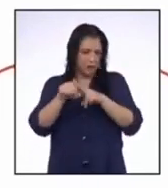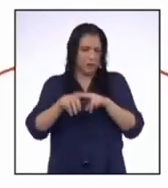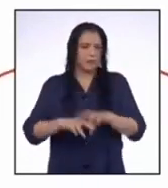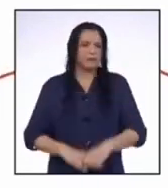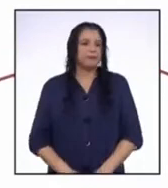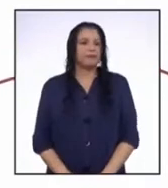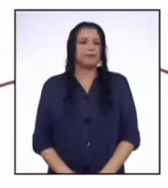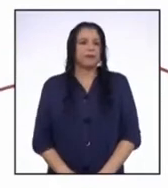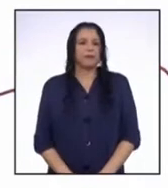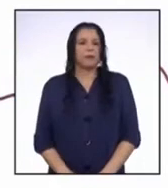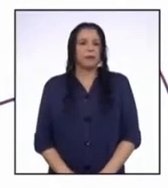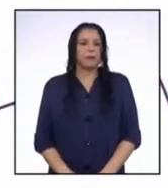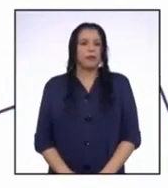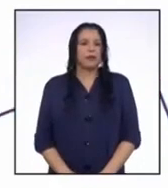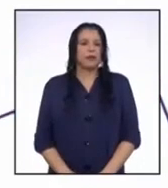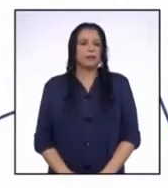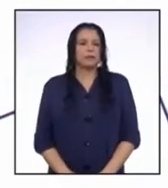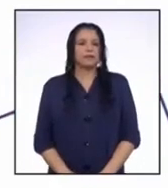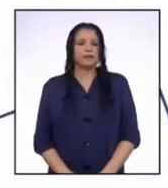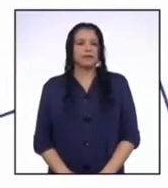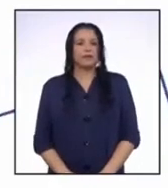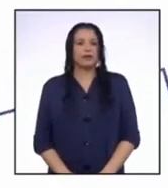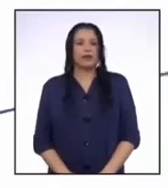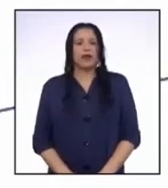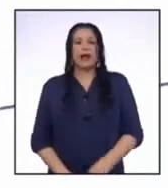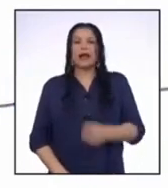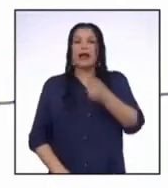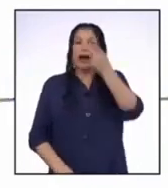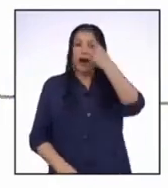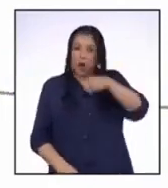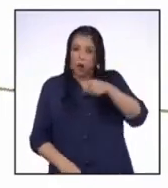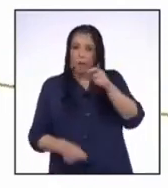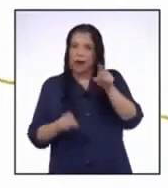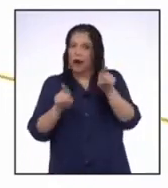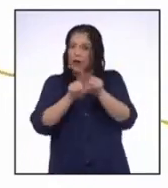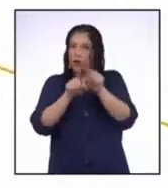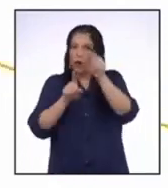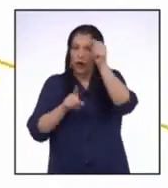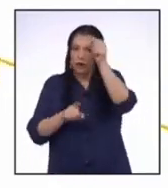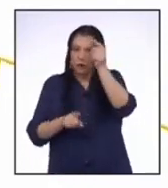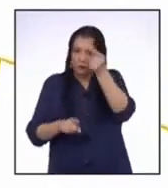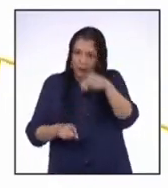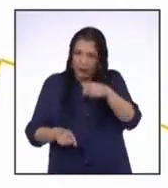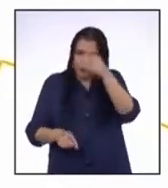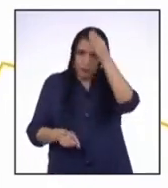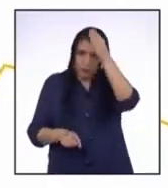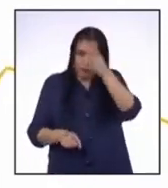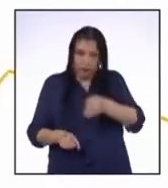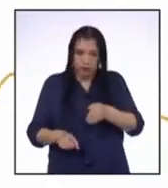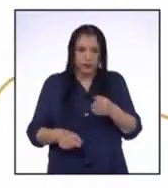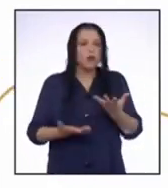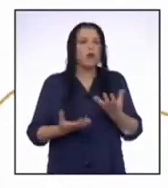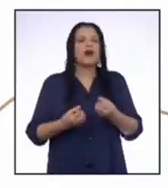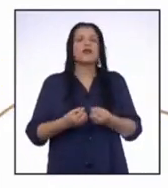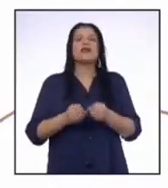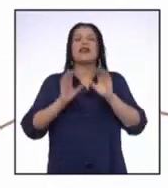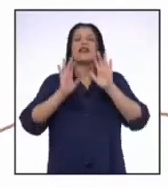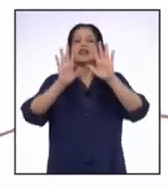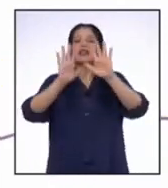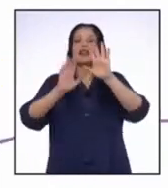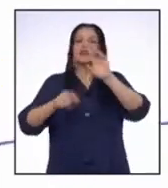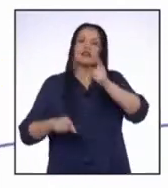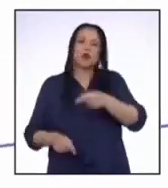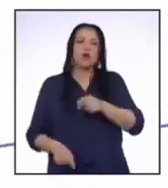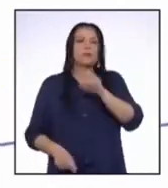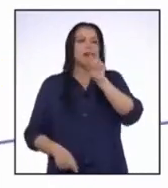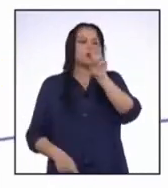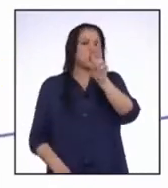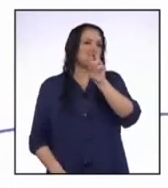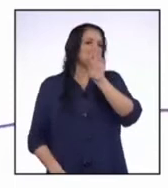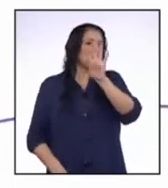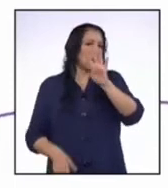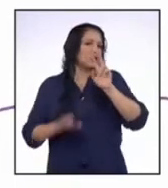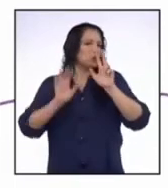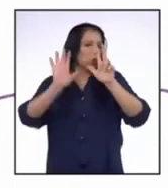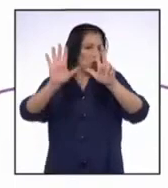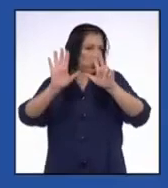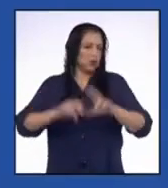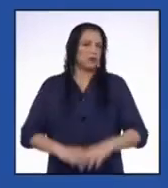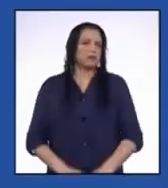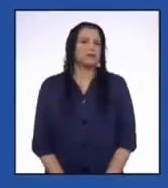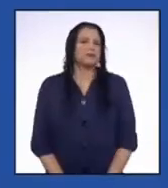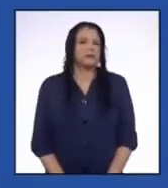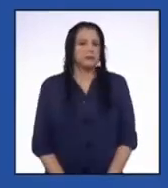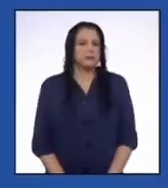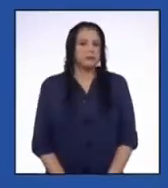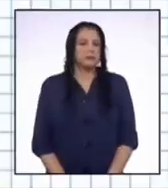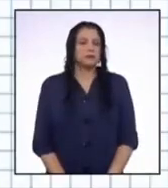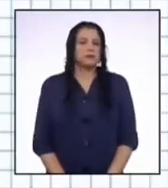naturales, manteniendo la coma en su lugar. El resultado es 10 enteros 248 milésimos.